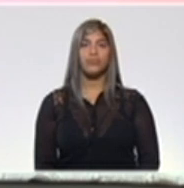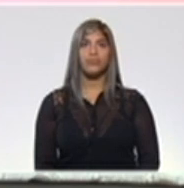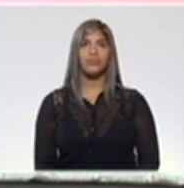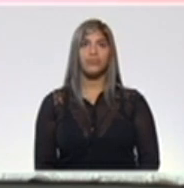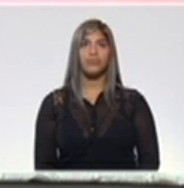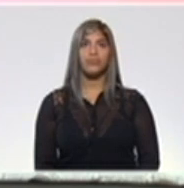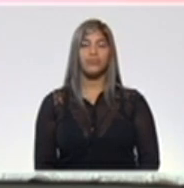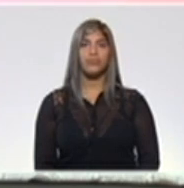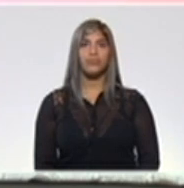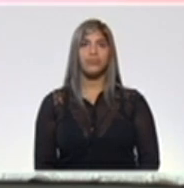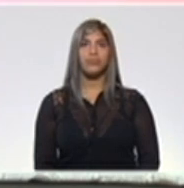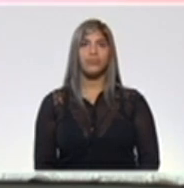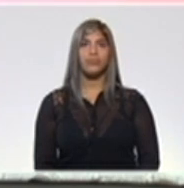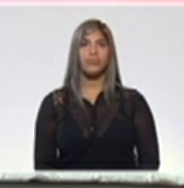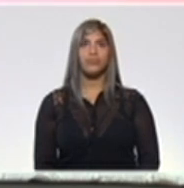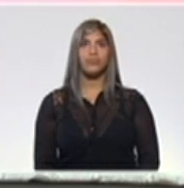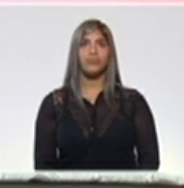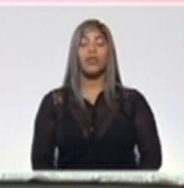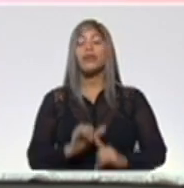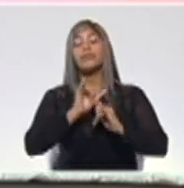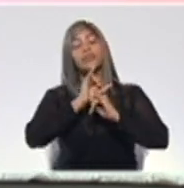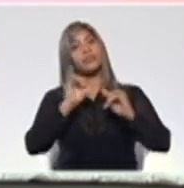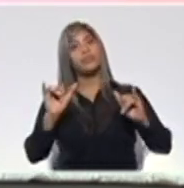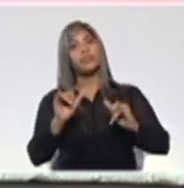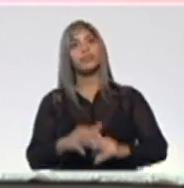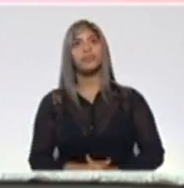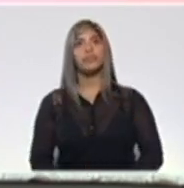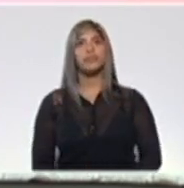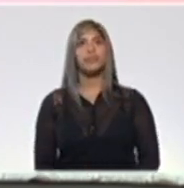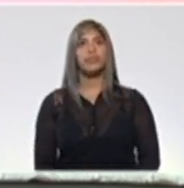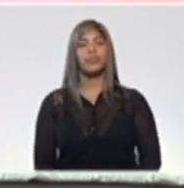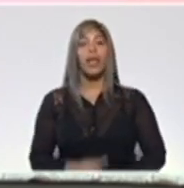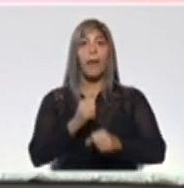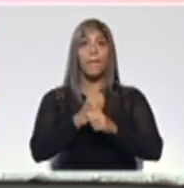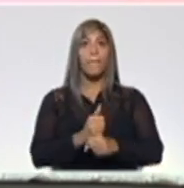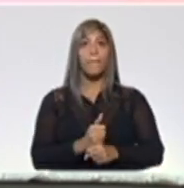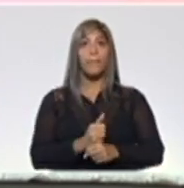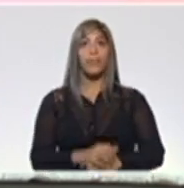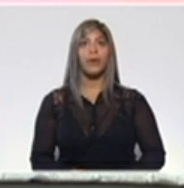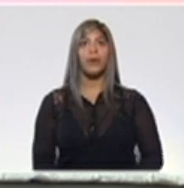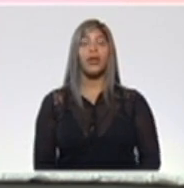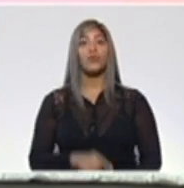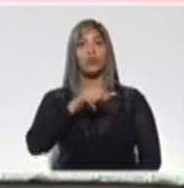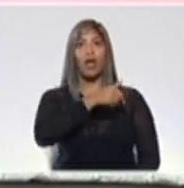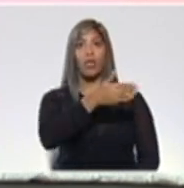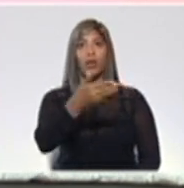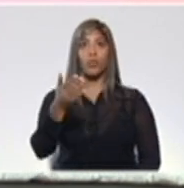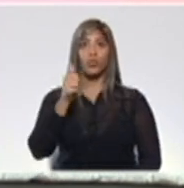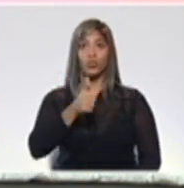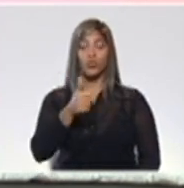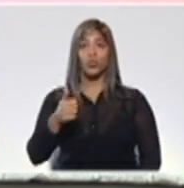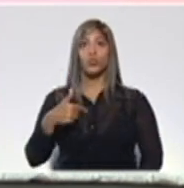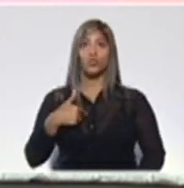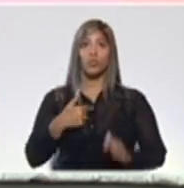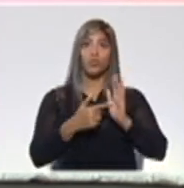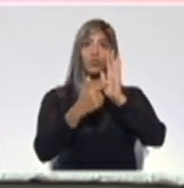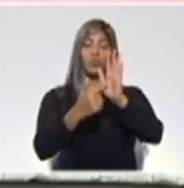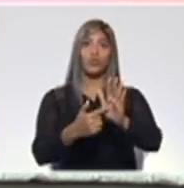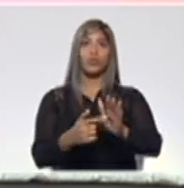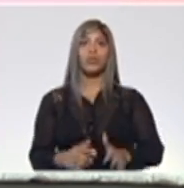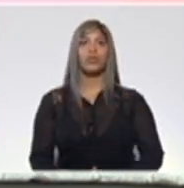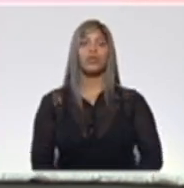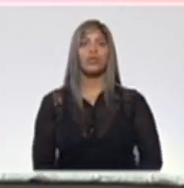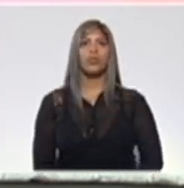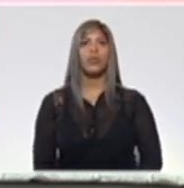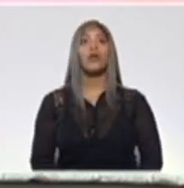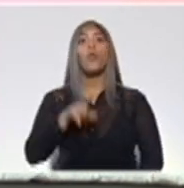hasta acá la clase para el día de hoy. Espero que los recursos que mostré les